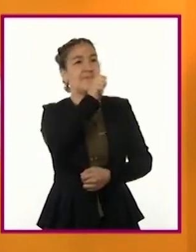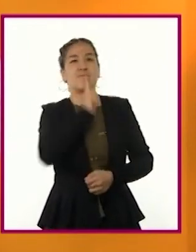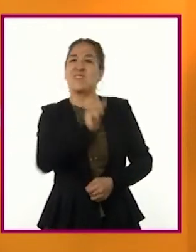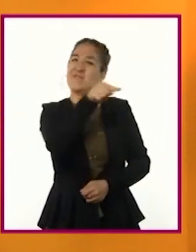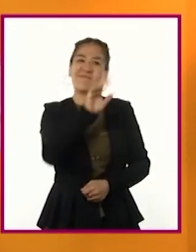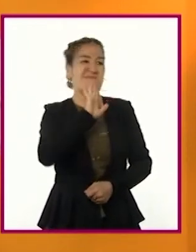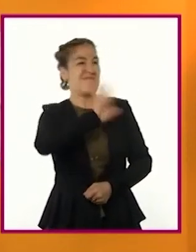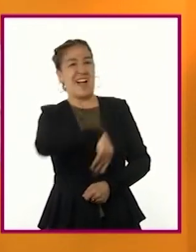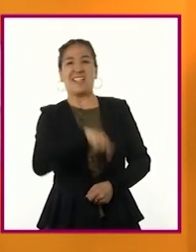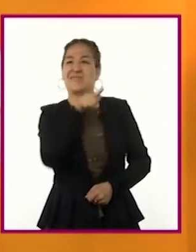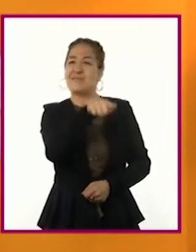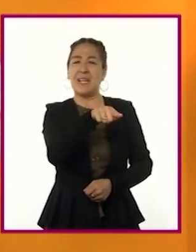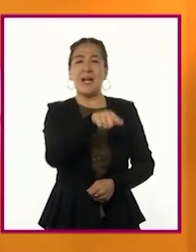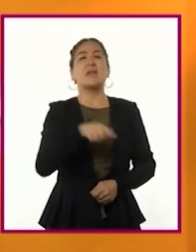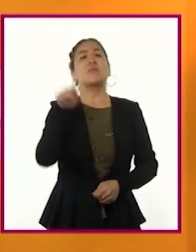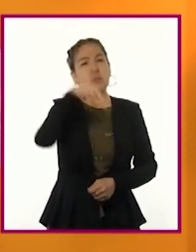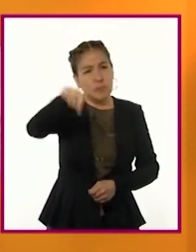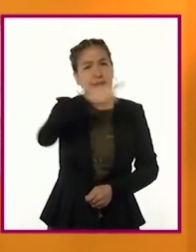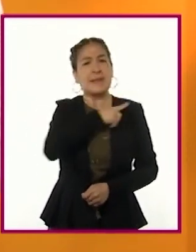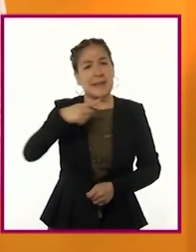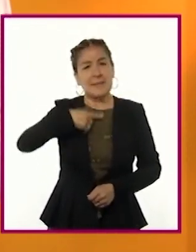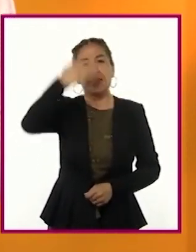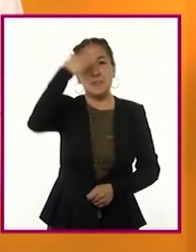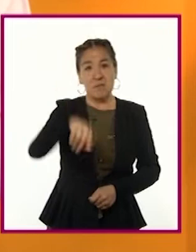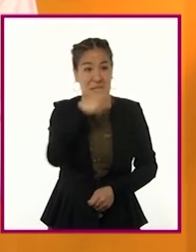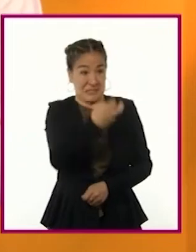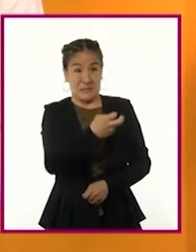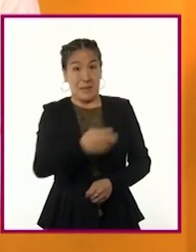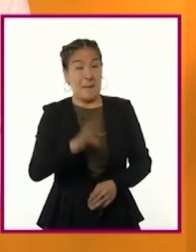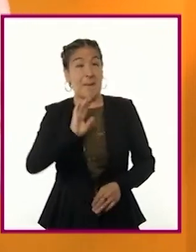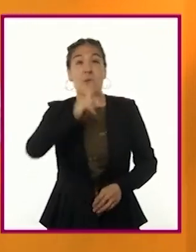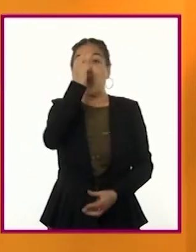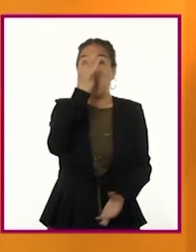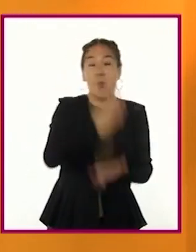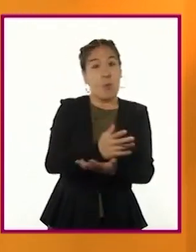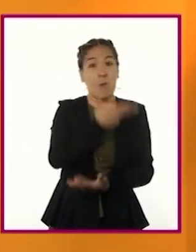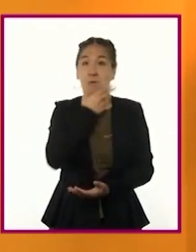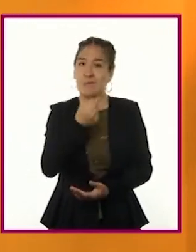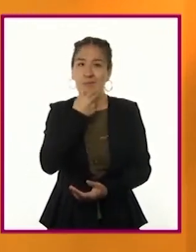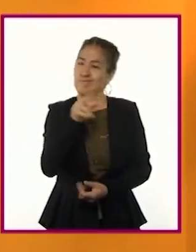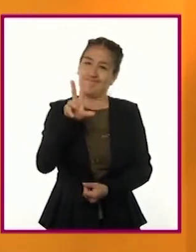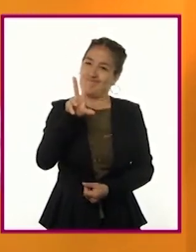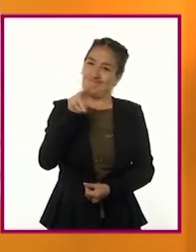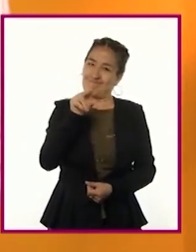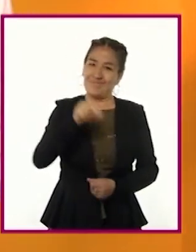incorrecto. Además, deben saber que esta acción no es exclusiva del sexo masculino,